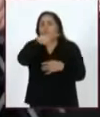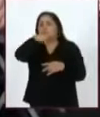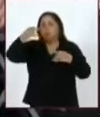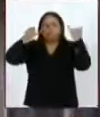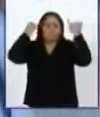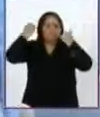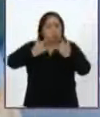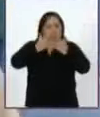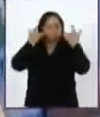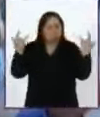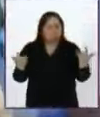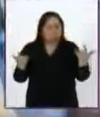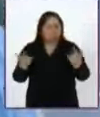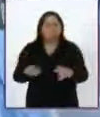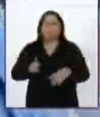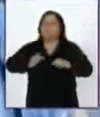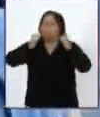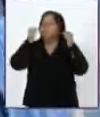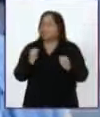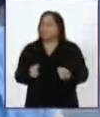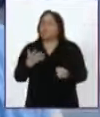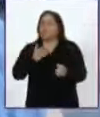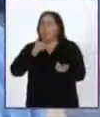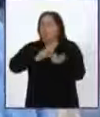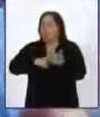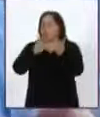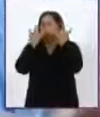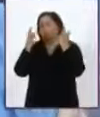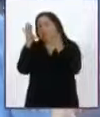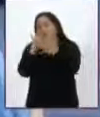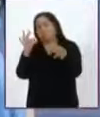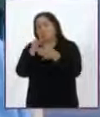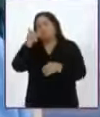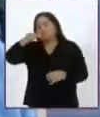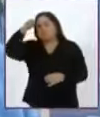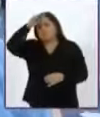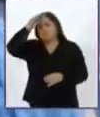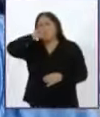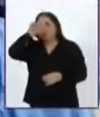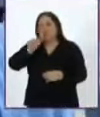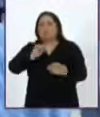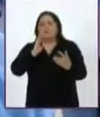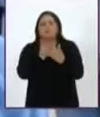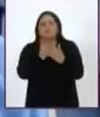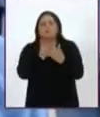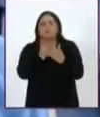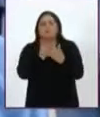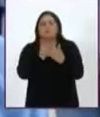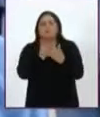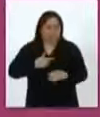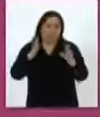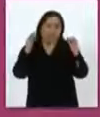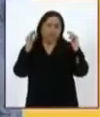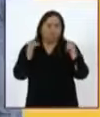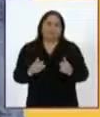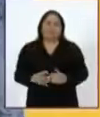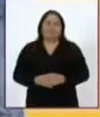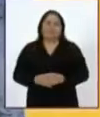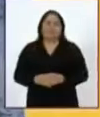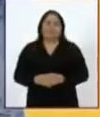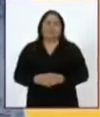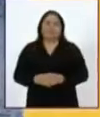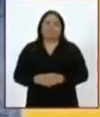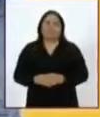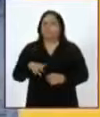historietas? Seguramente hay muchas historias que contar y pensamientos que compartir. ¿Se animan? ¡Adiós!